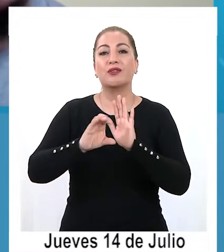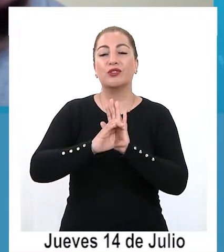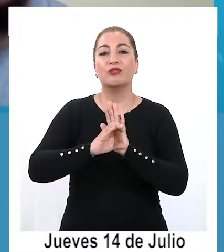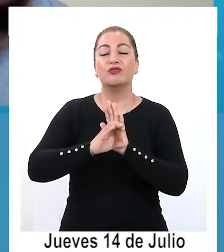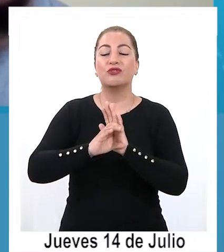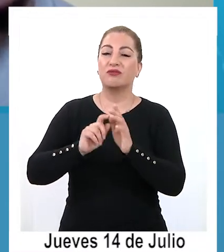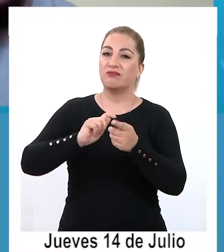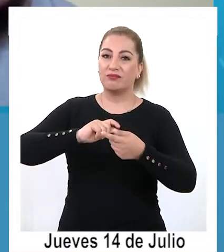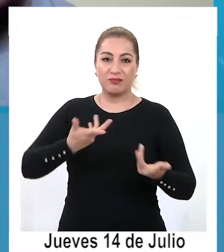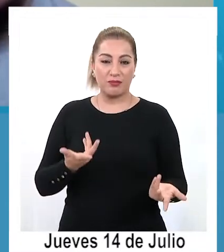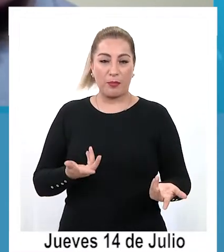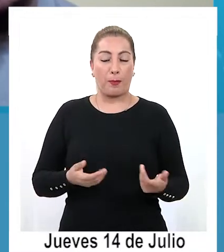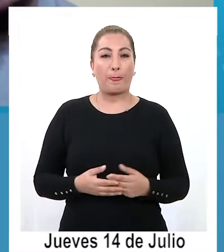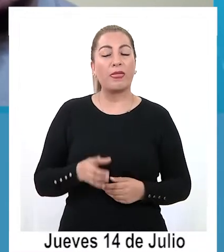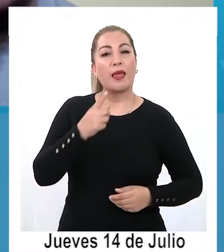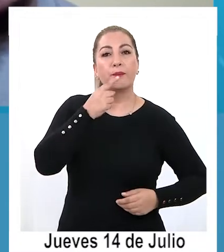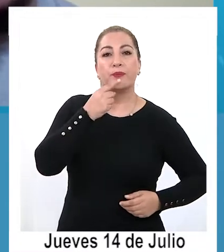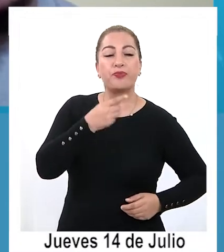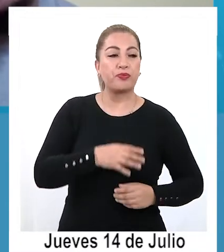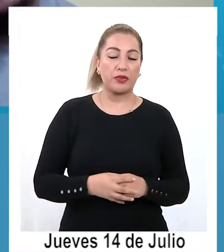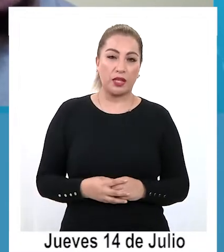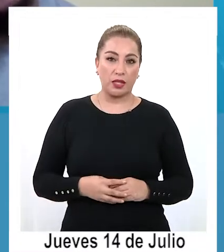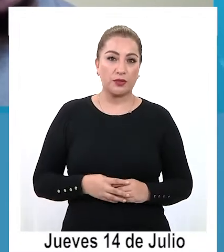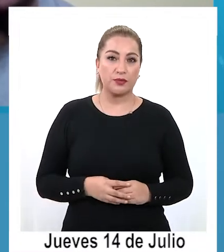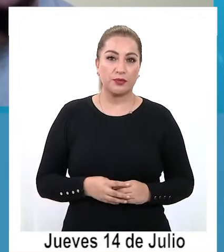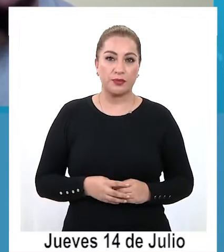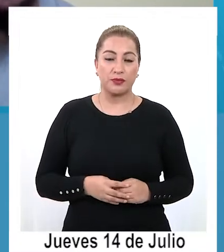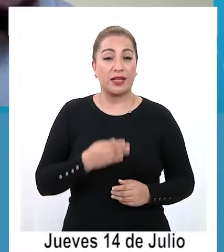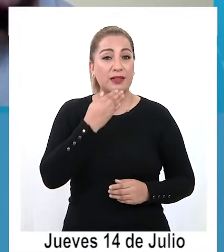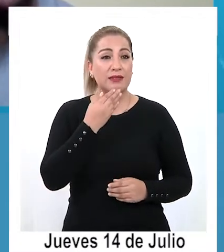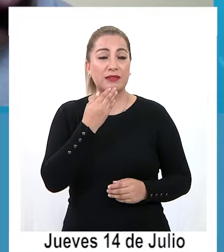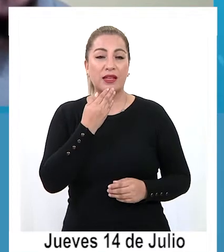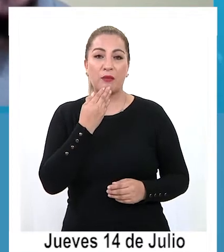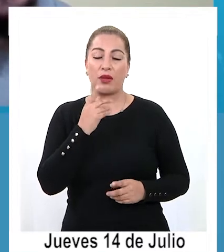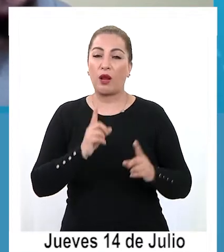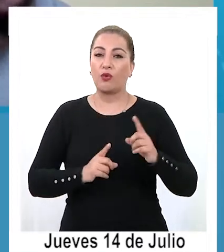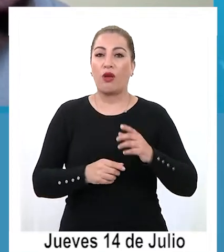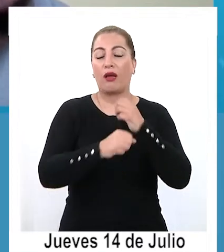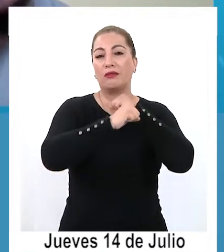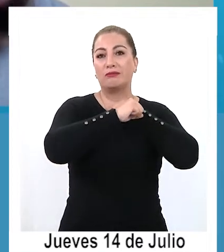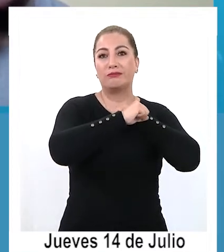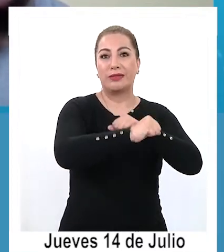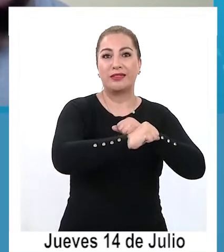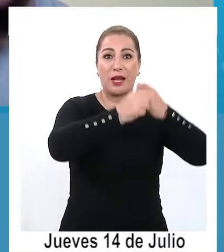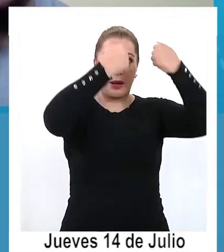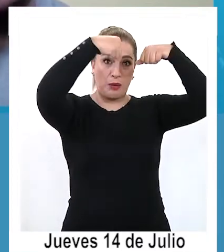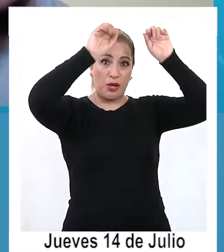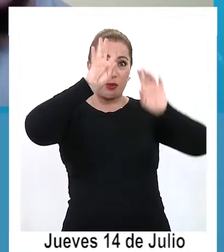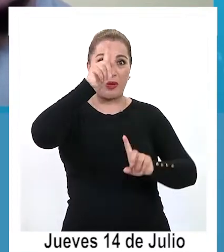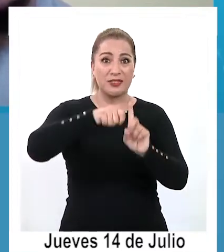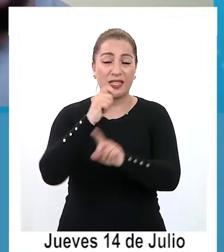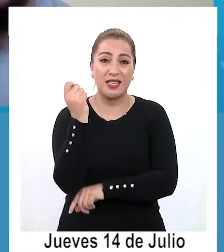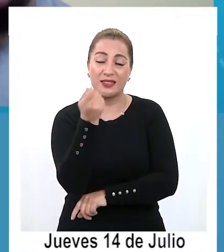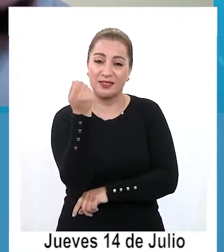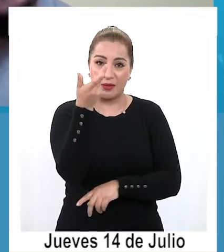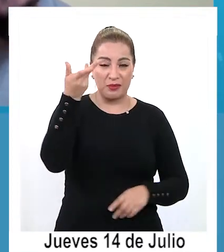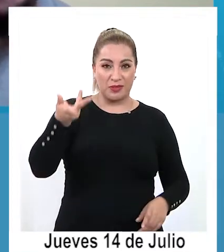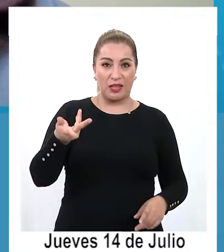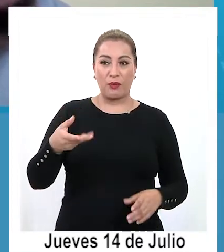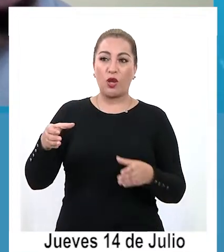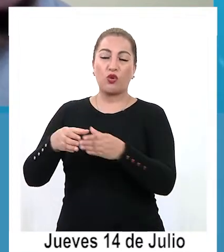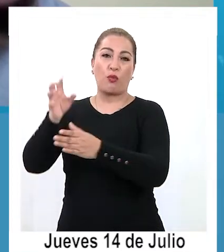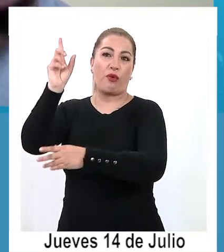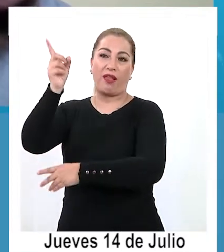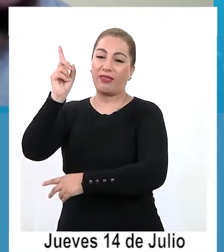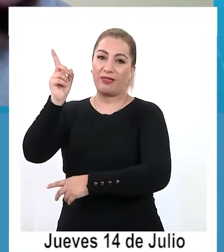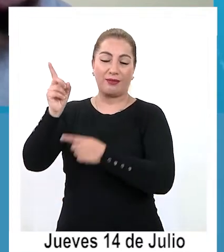interesado. Y bueno, ante esta posibilidad de un triunfo del rechazo el 4 de septiembre, ya la derecha, los